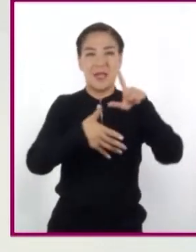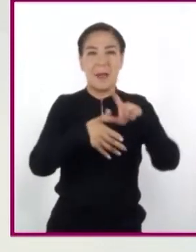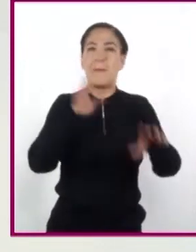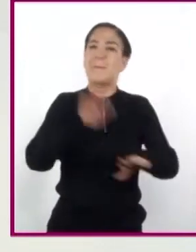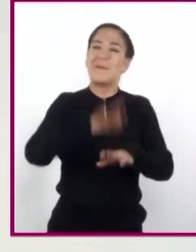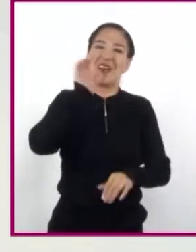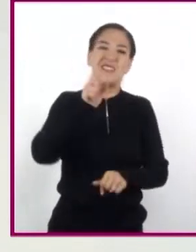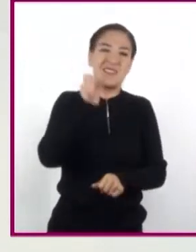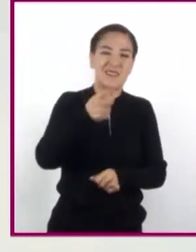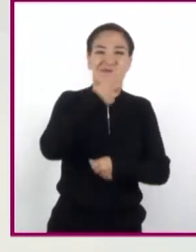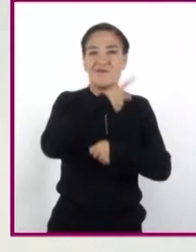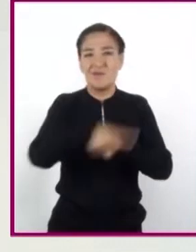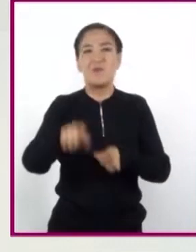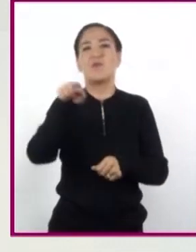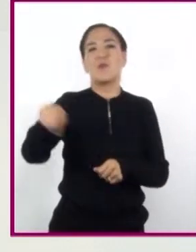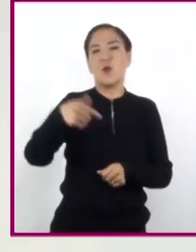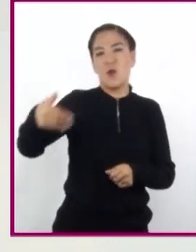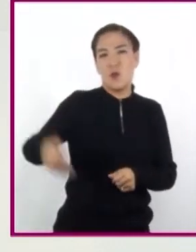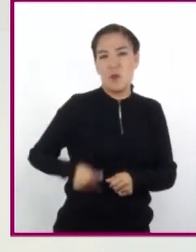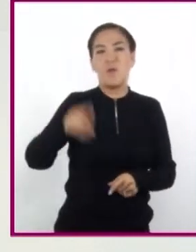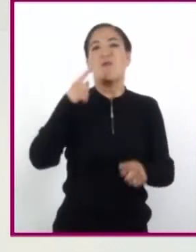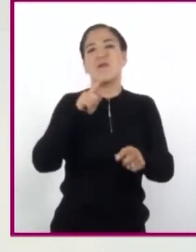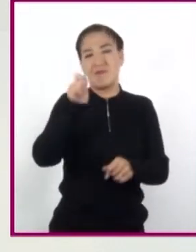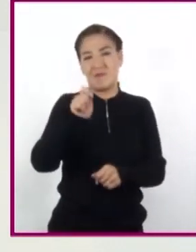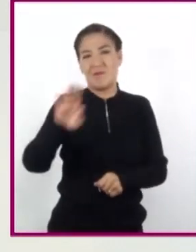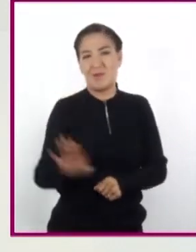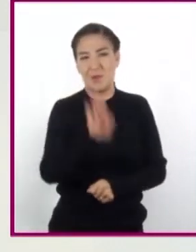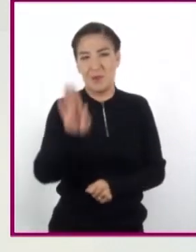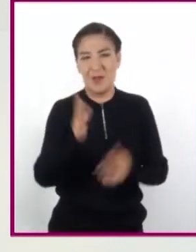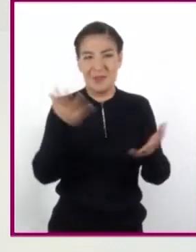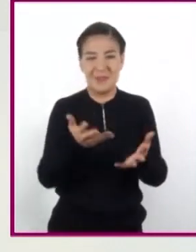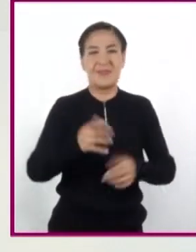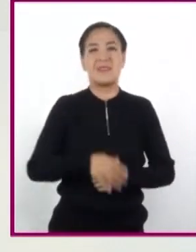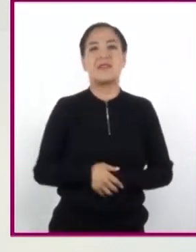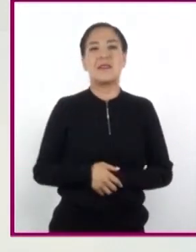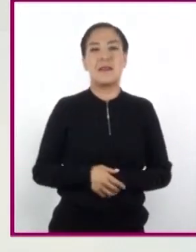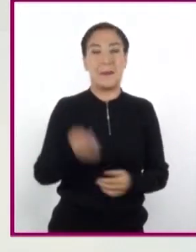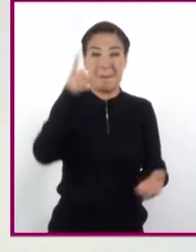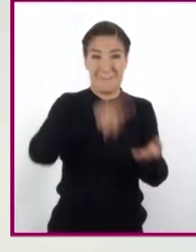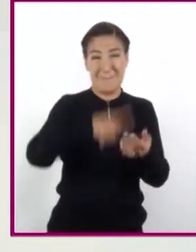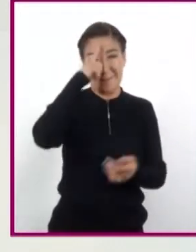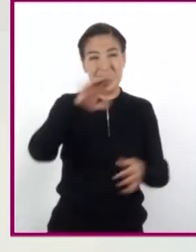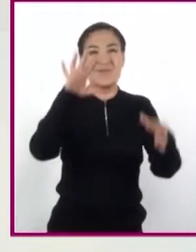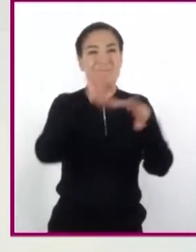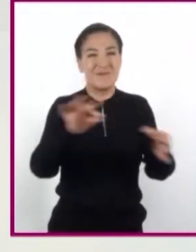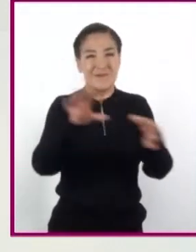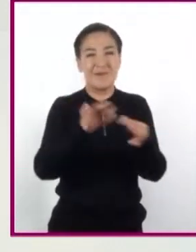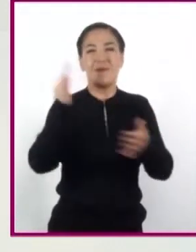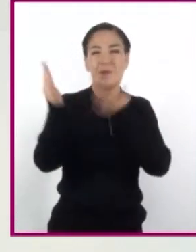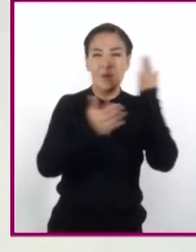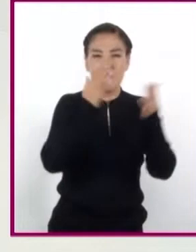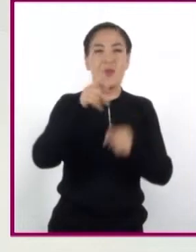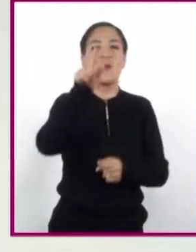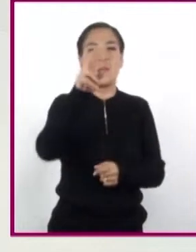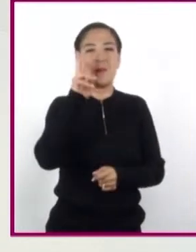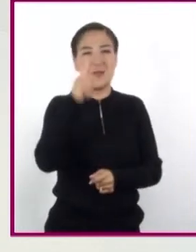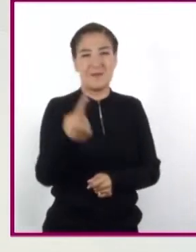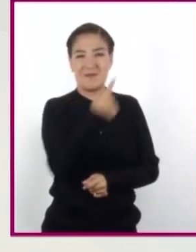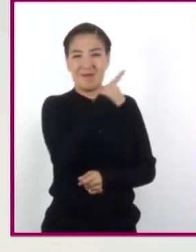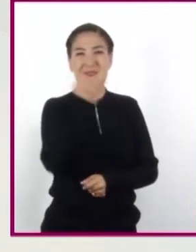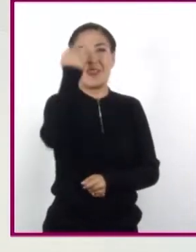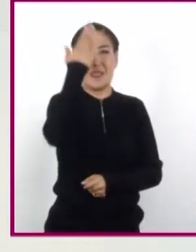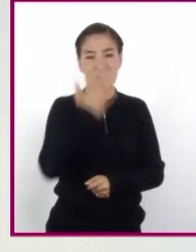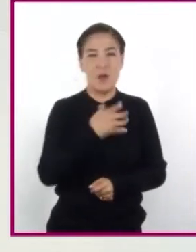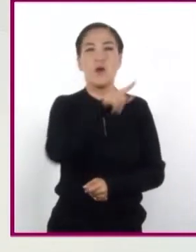más vulnerable a ser culpado por hechicería? Para entrar de lleno a nuestro análisis, quiero que vean las siguientes imágenes